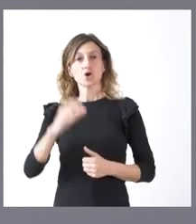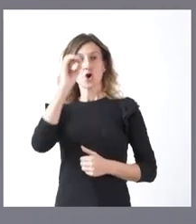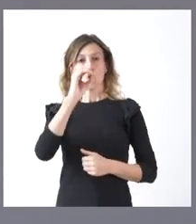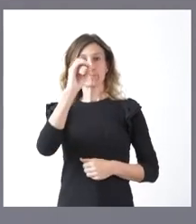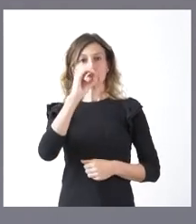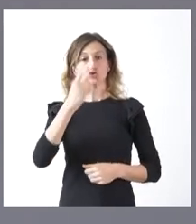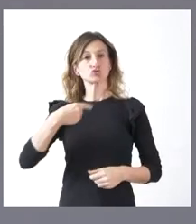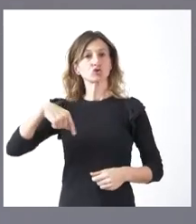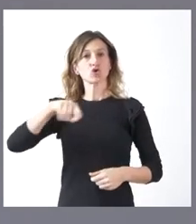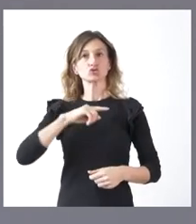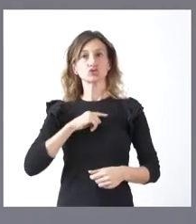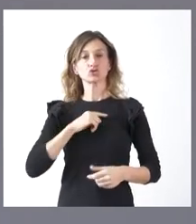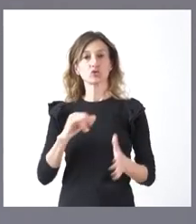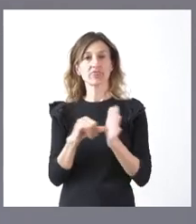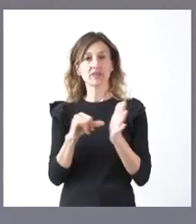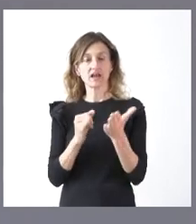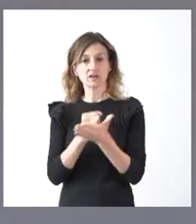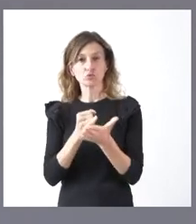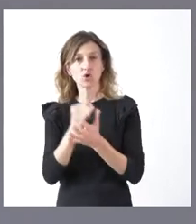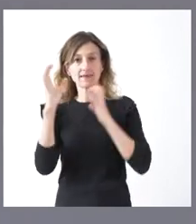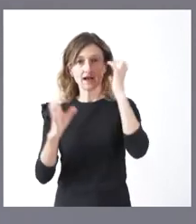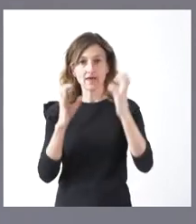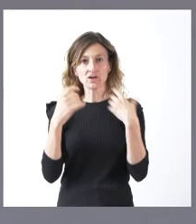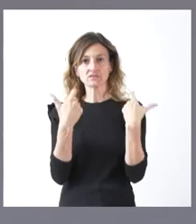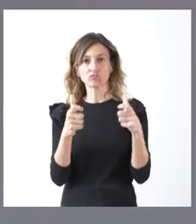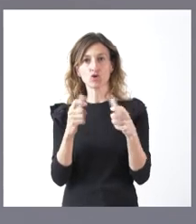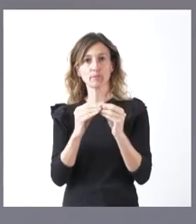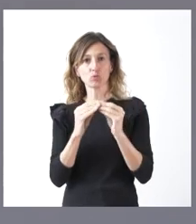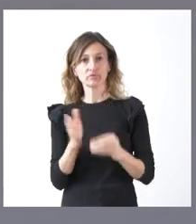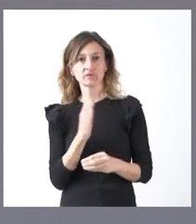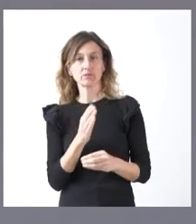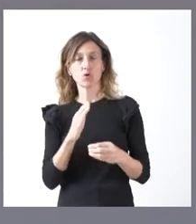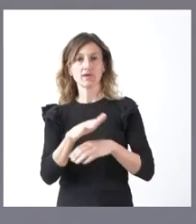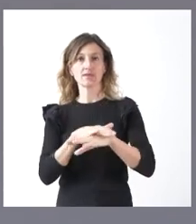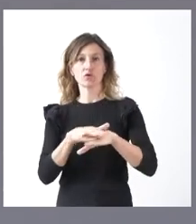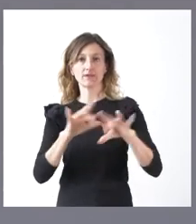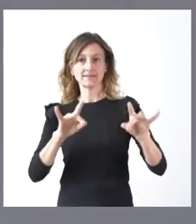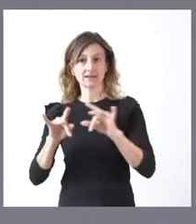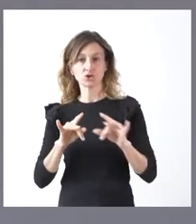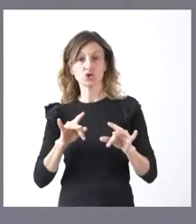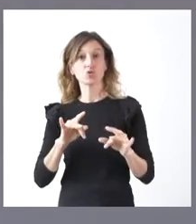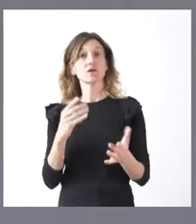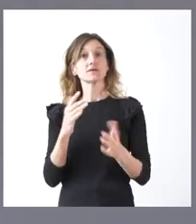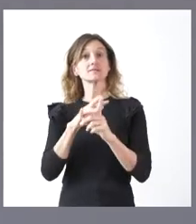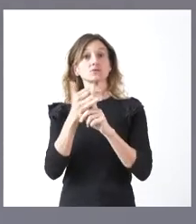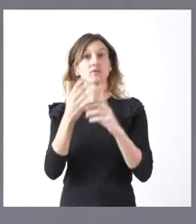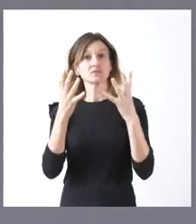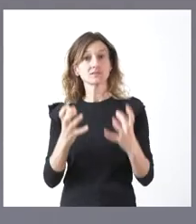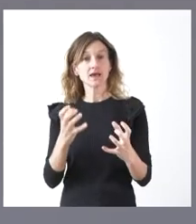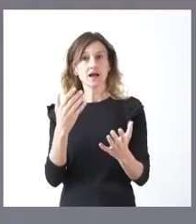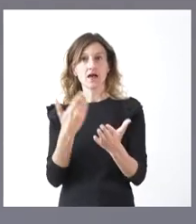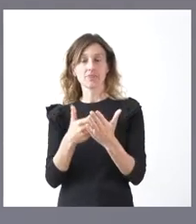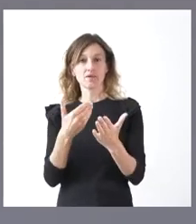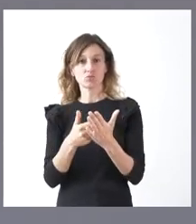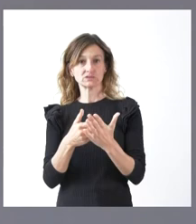claramente de los agricultores de los ganaderos sector productivo y de los ciudadanos del territorio y lo que ha demostrado esa situación de sequía que hemos